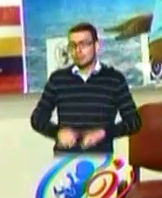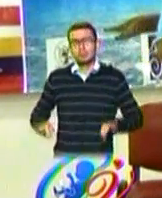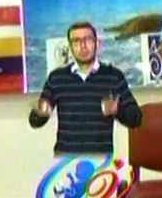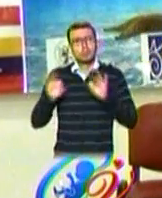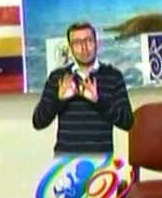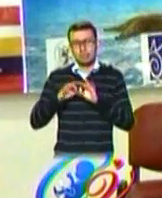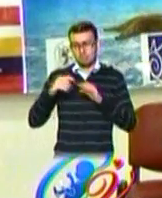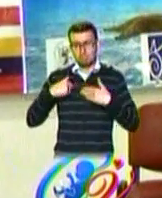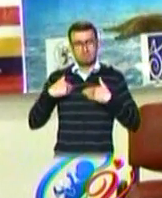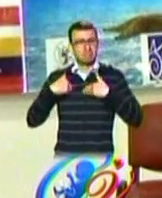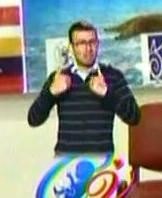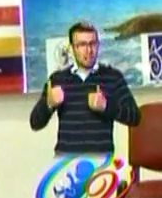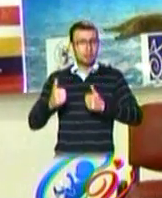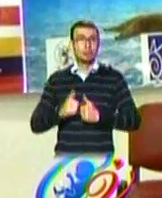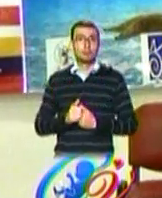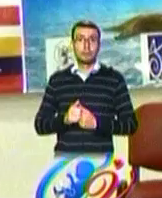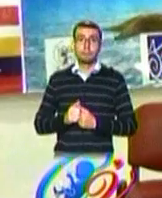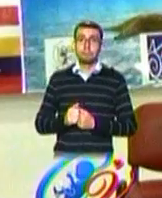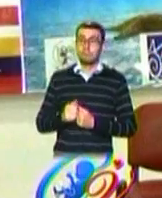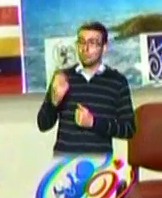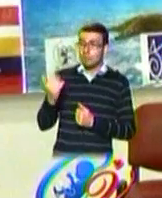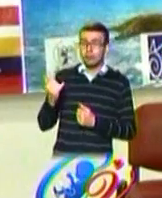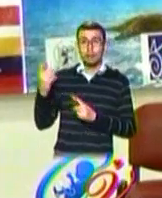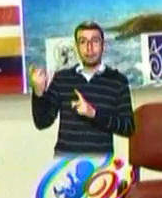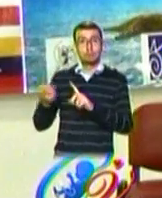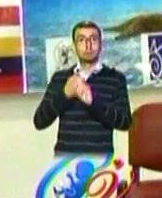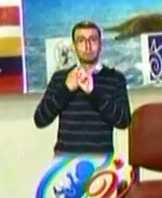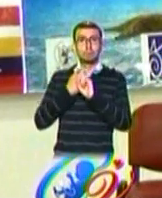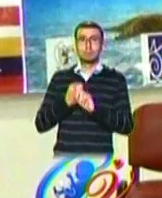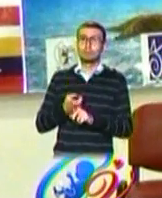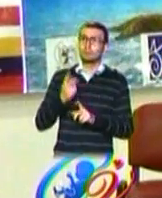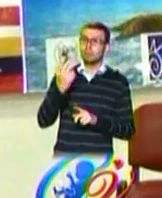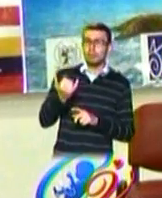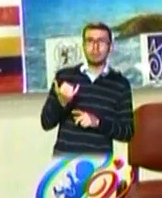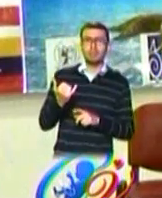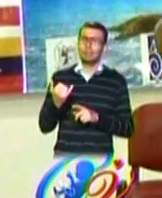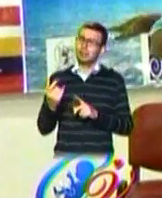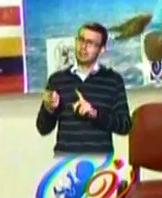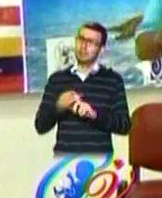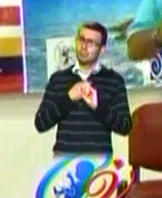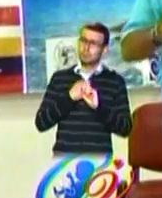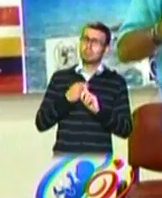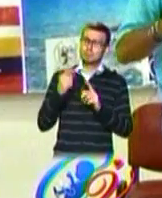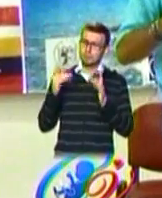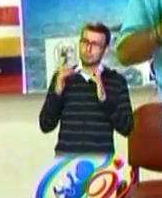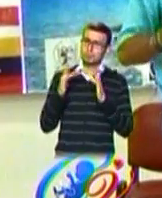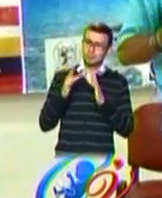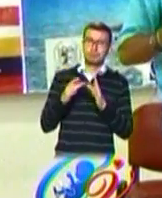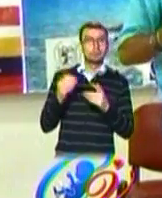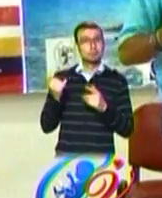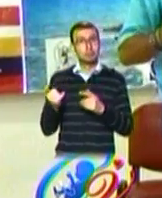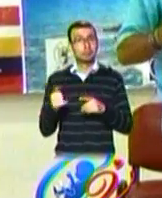salud. Resulta que con el descubrimiento de los equipos, gracias a los biofísicos y a los